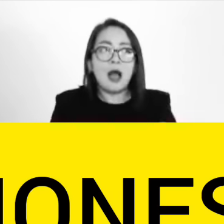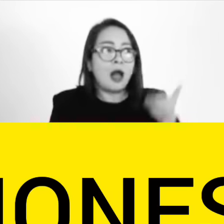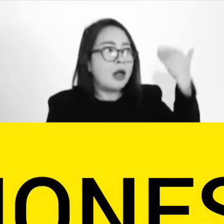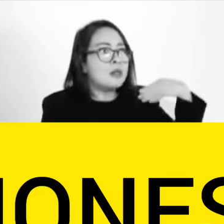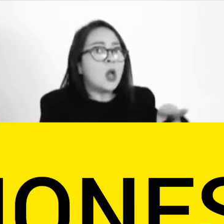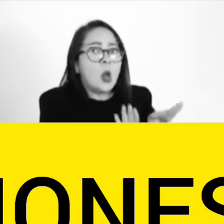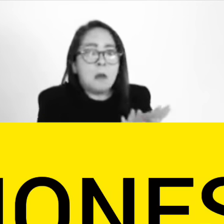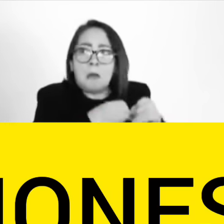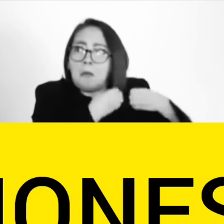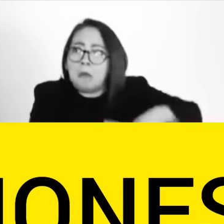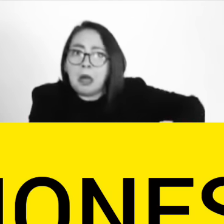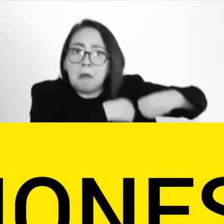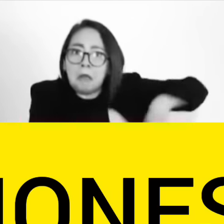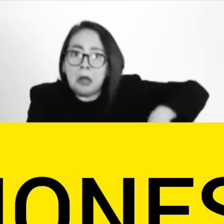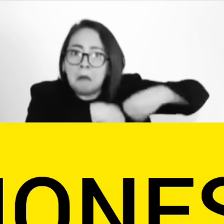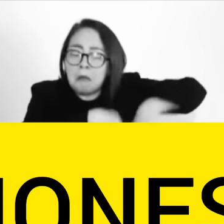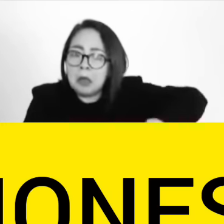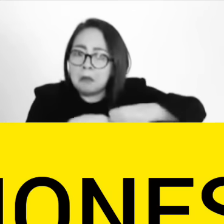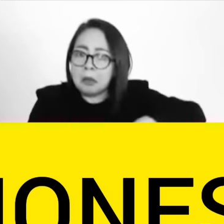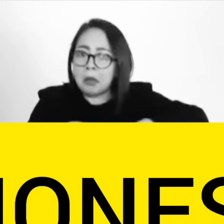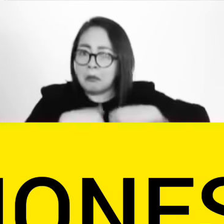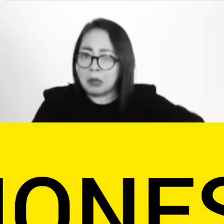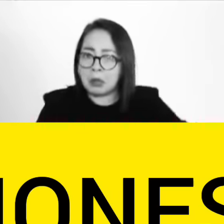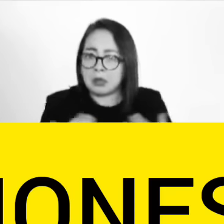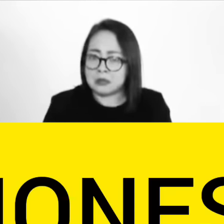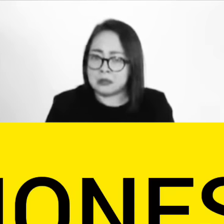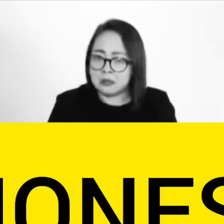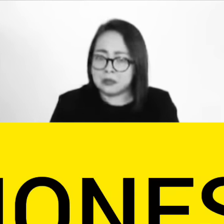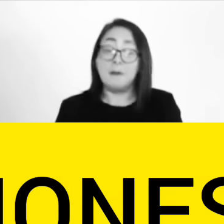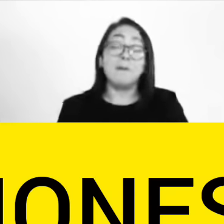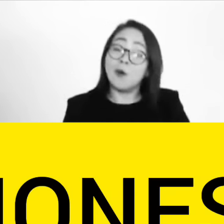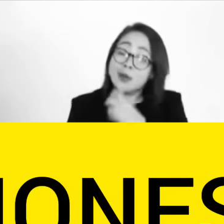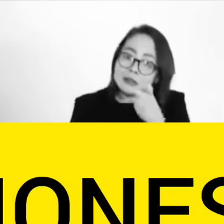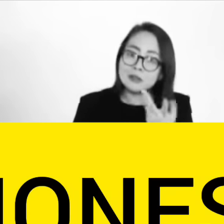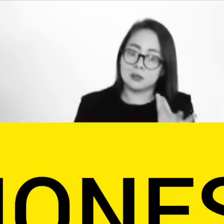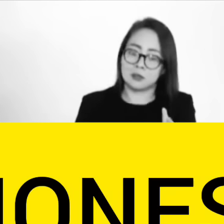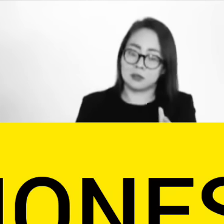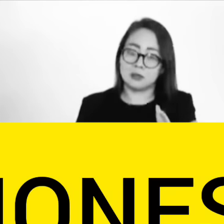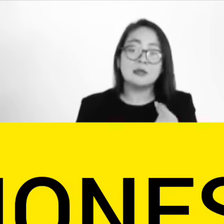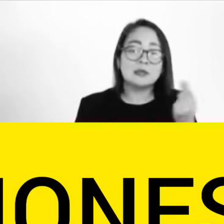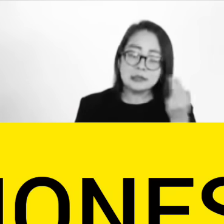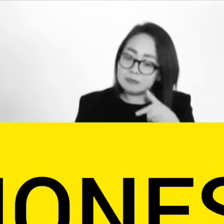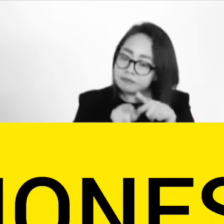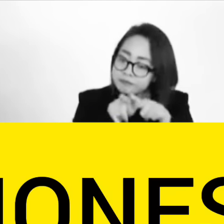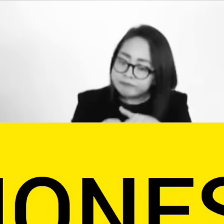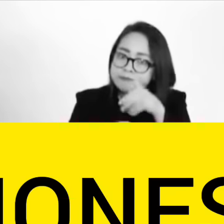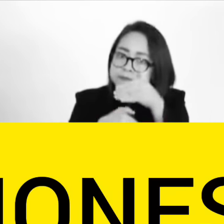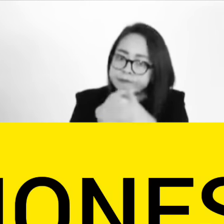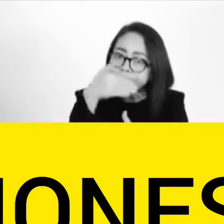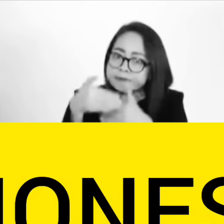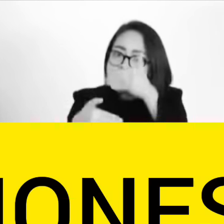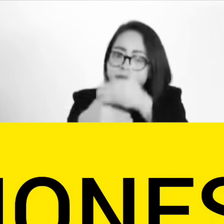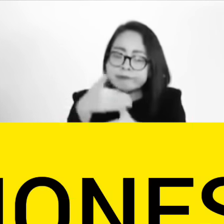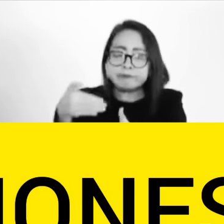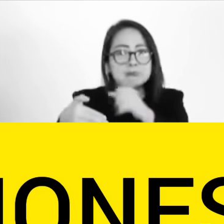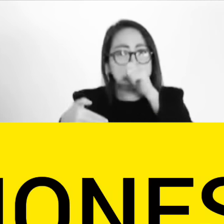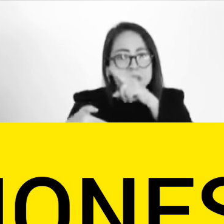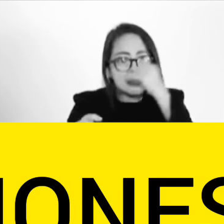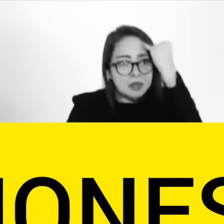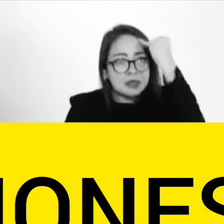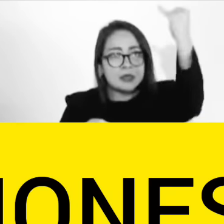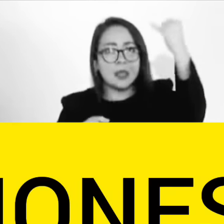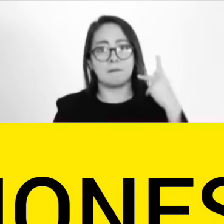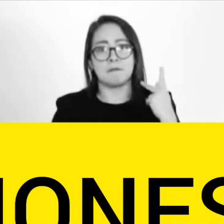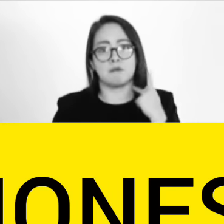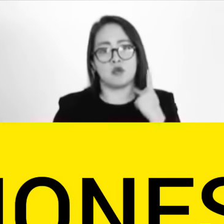de poder adquisitivo del salario. Por eso tenemos que continuar con la misma